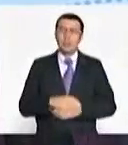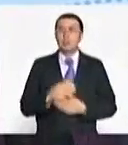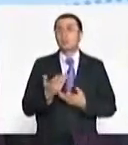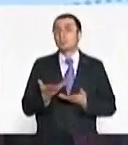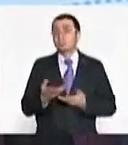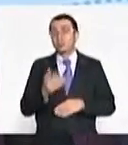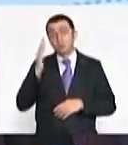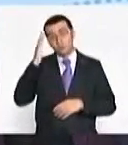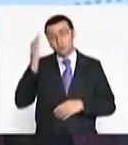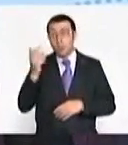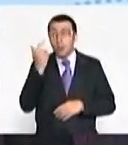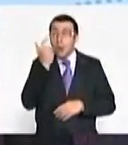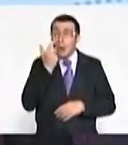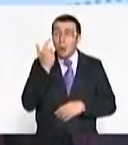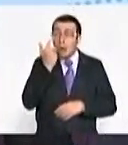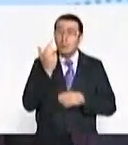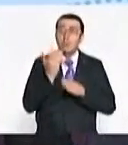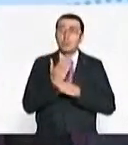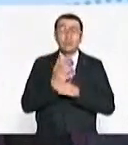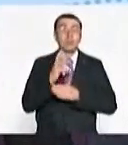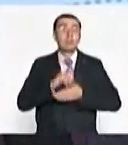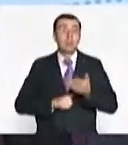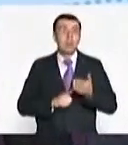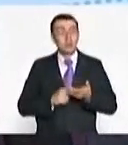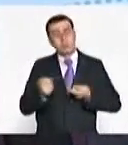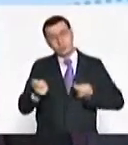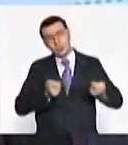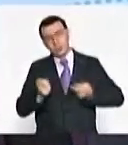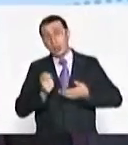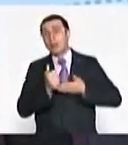la retinopatía y su metabolismo como tal.